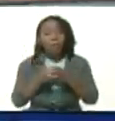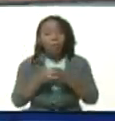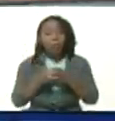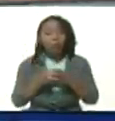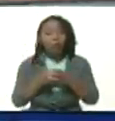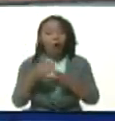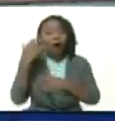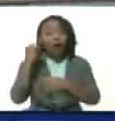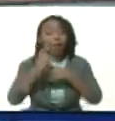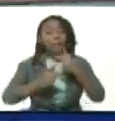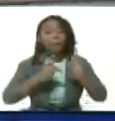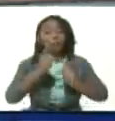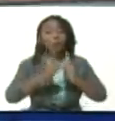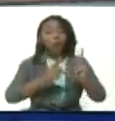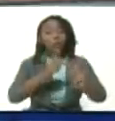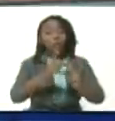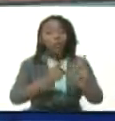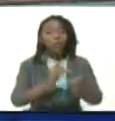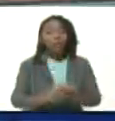Hay que producir